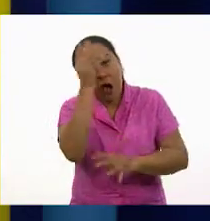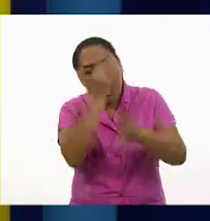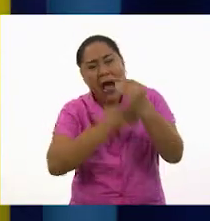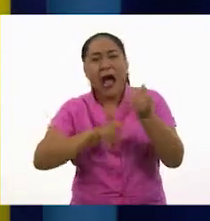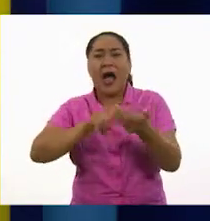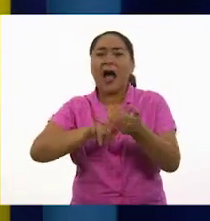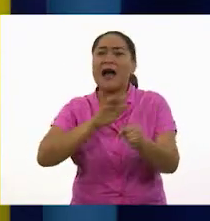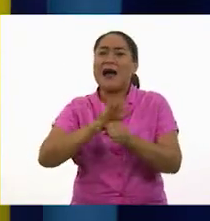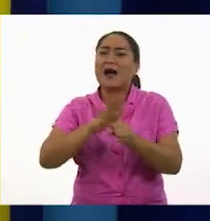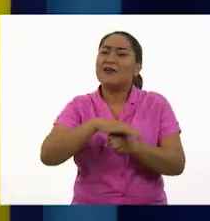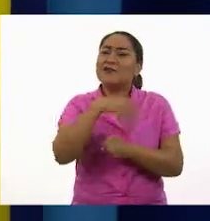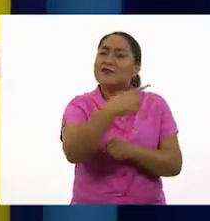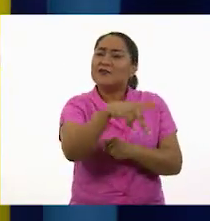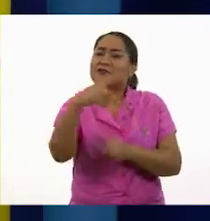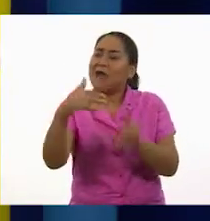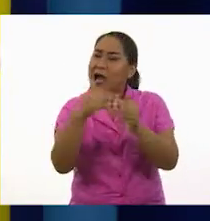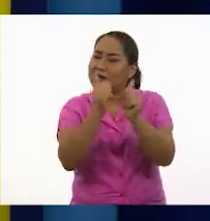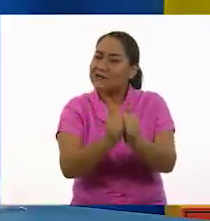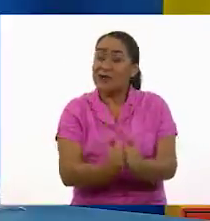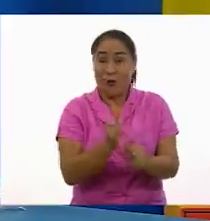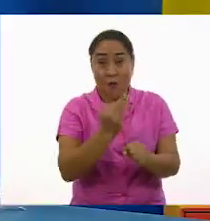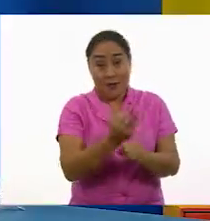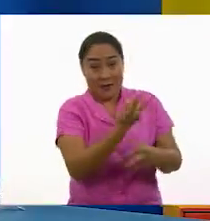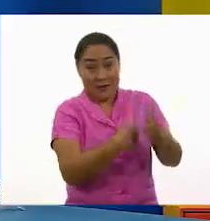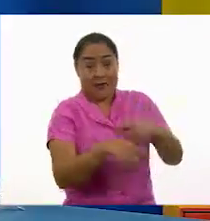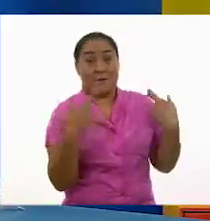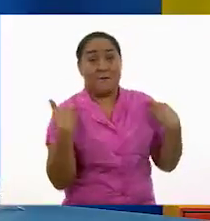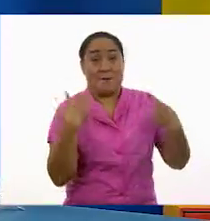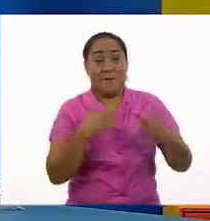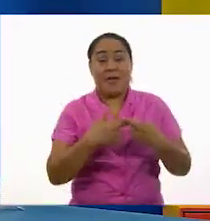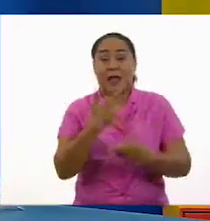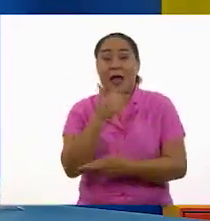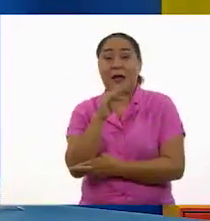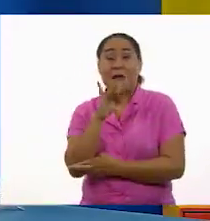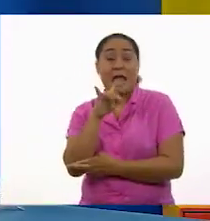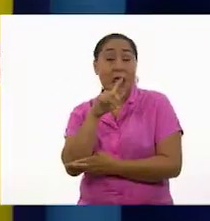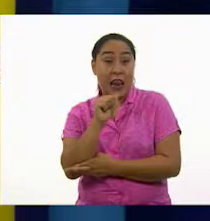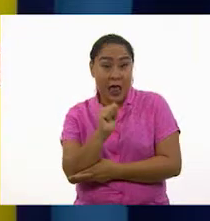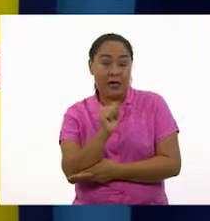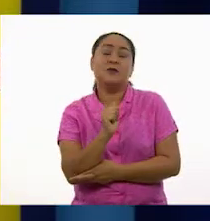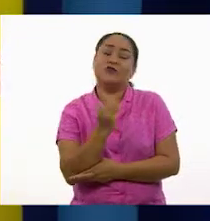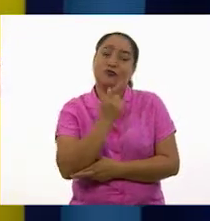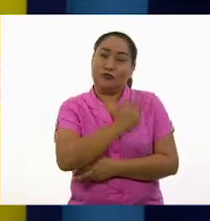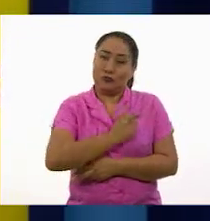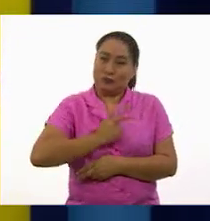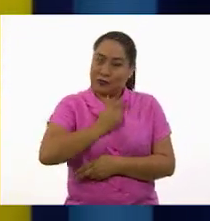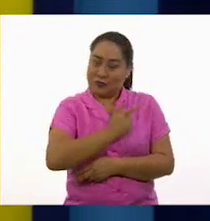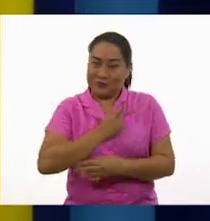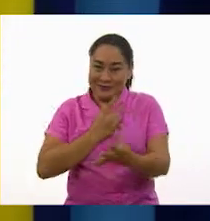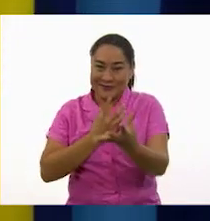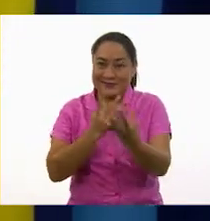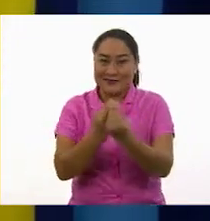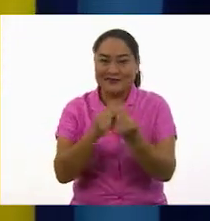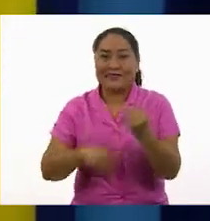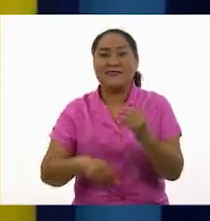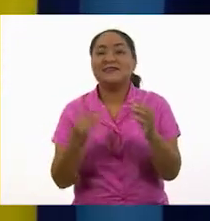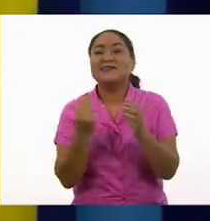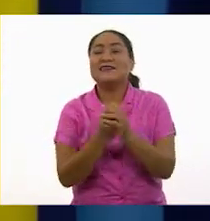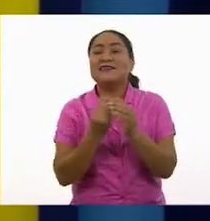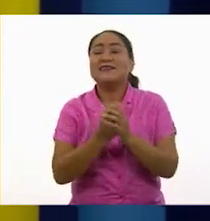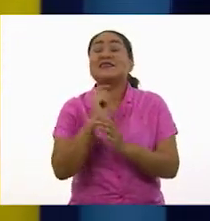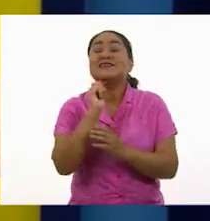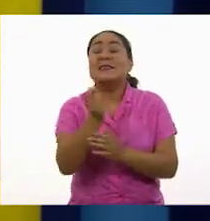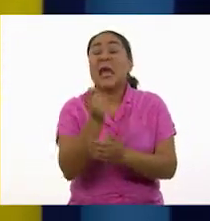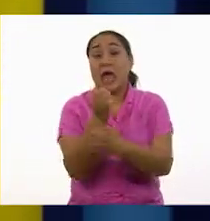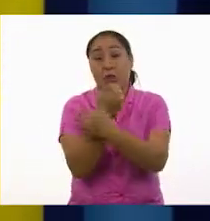hogares. Hoy nos acompaña la maestra Gabriela Unzueta Gómez y vamos a tener el gusto de estar con ustedes en esta clase de